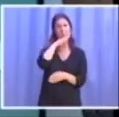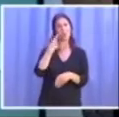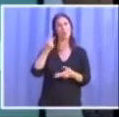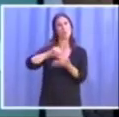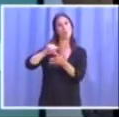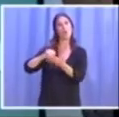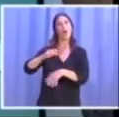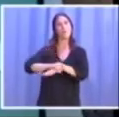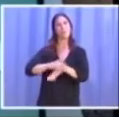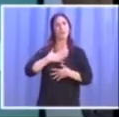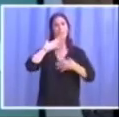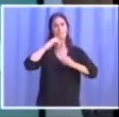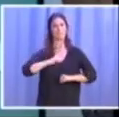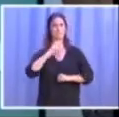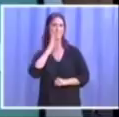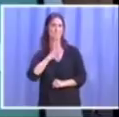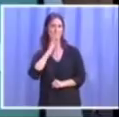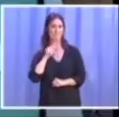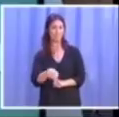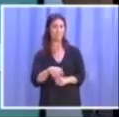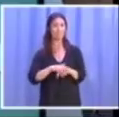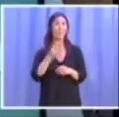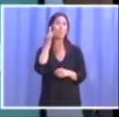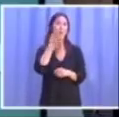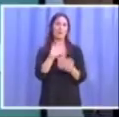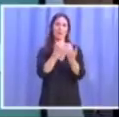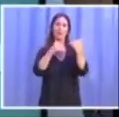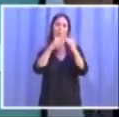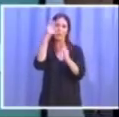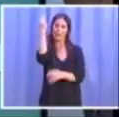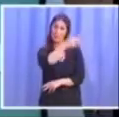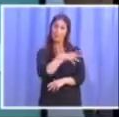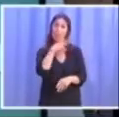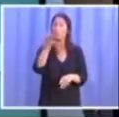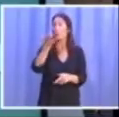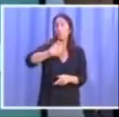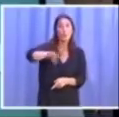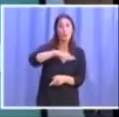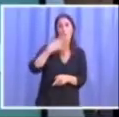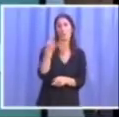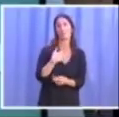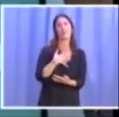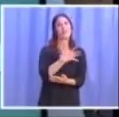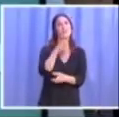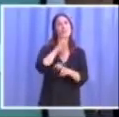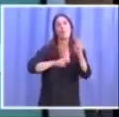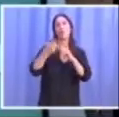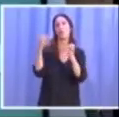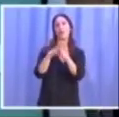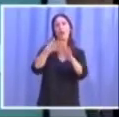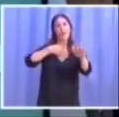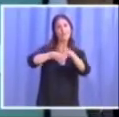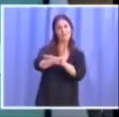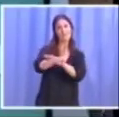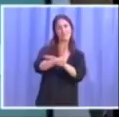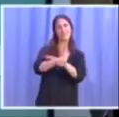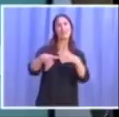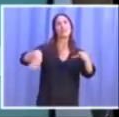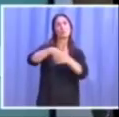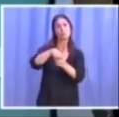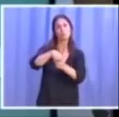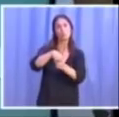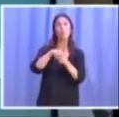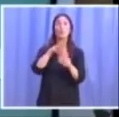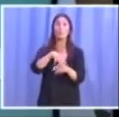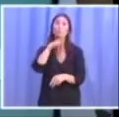y amable con los mayores. Porque las mujeres quieren igualdad y respeto. Porque todos debemos de querer una Granada accesible e inclusiva.